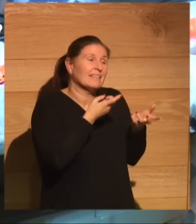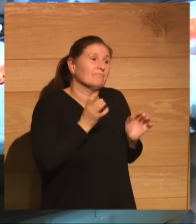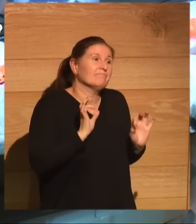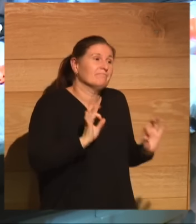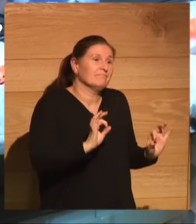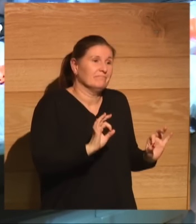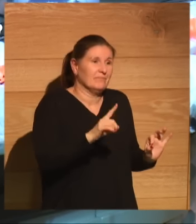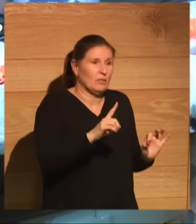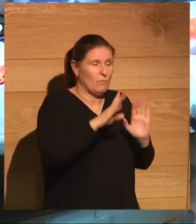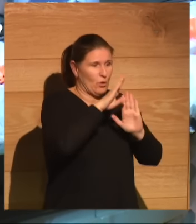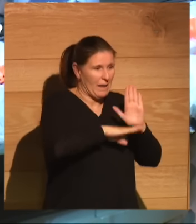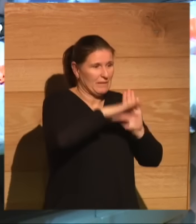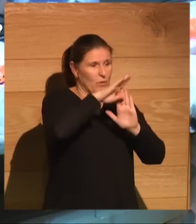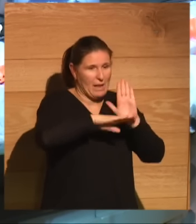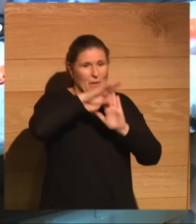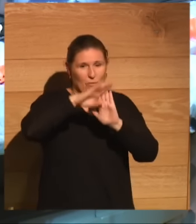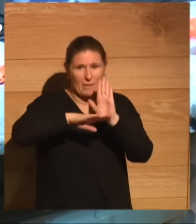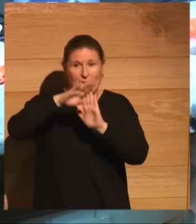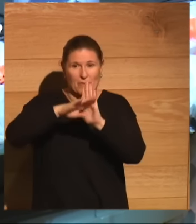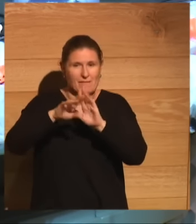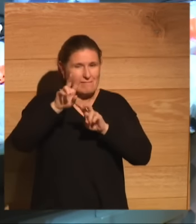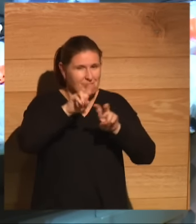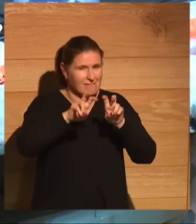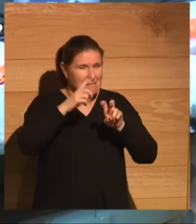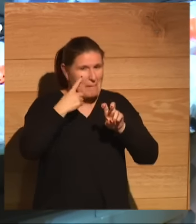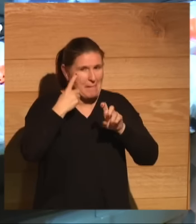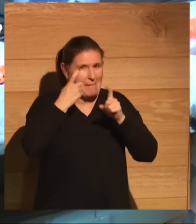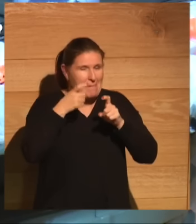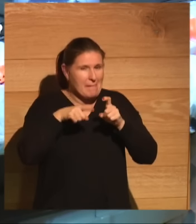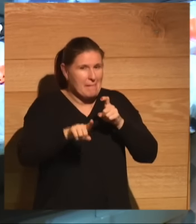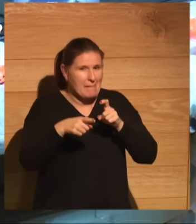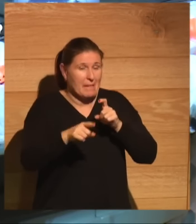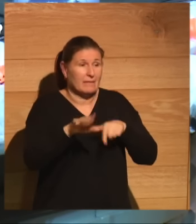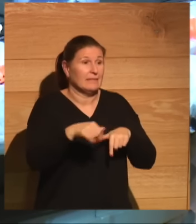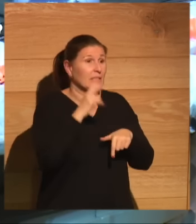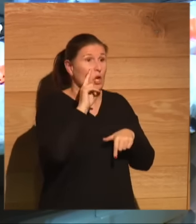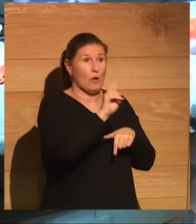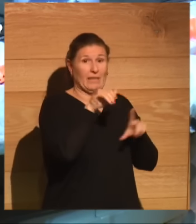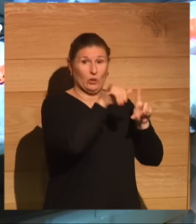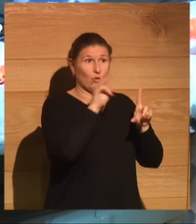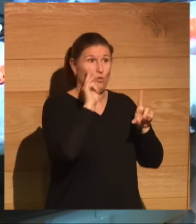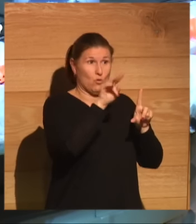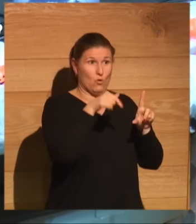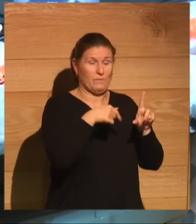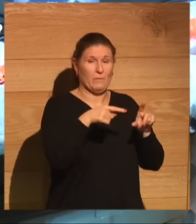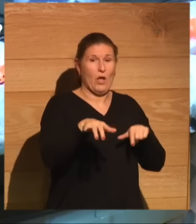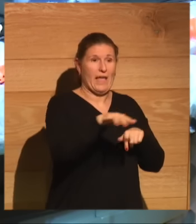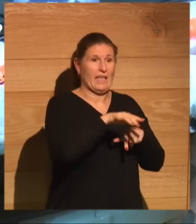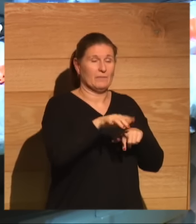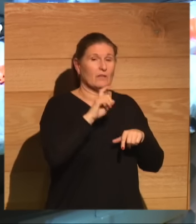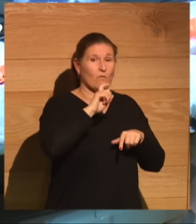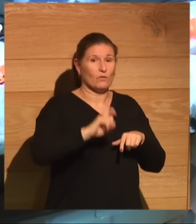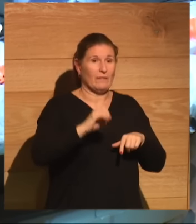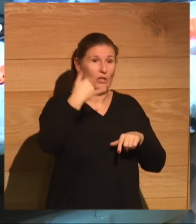porque lleva programas y programas buscando eso. Si estuvierais ahora mismo viendo esto en el YouTube de Espacio Fundación Telefónica,